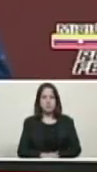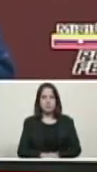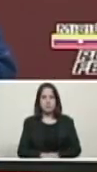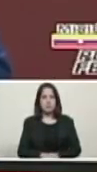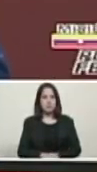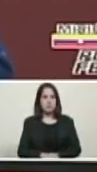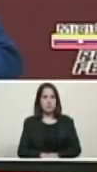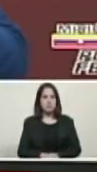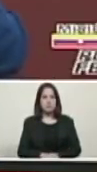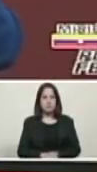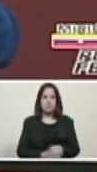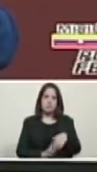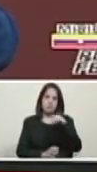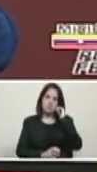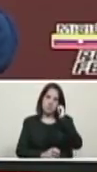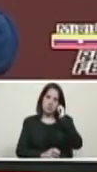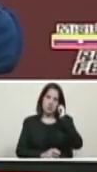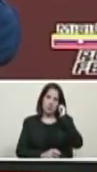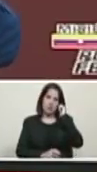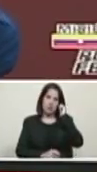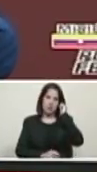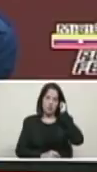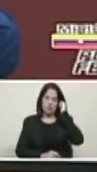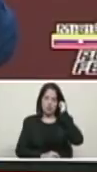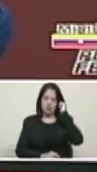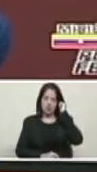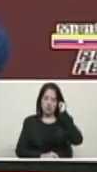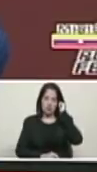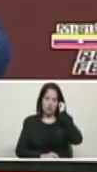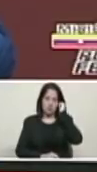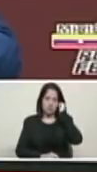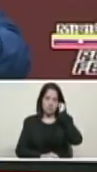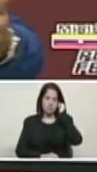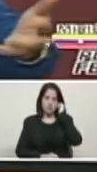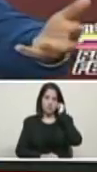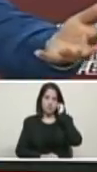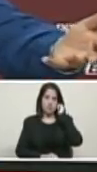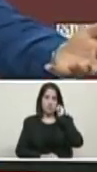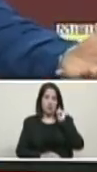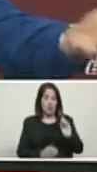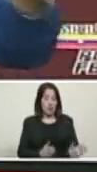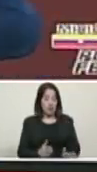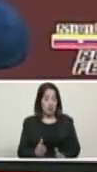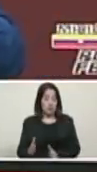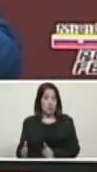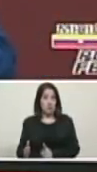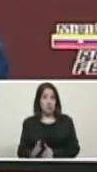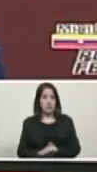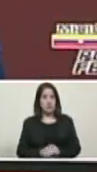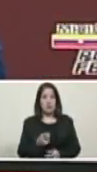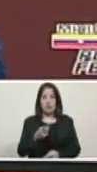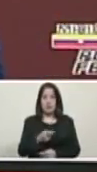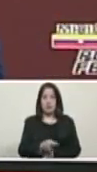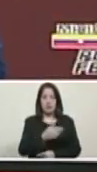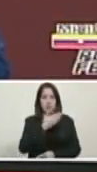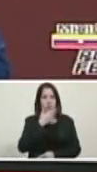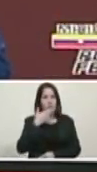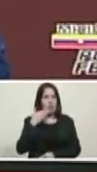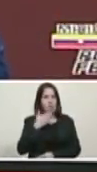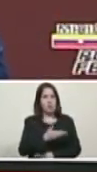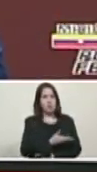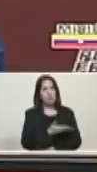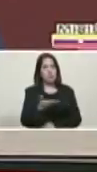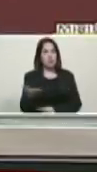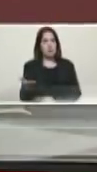dirección están las líneas fundamentales de planificación que deben ser mejoradas por ustedes que está la